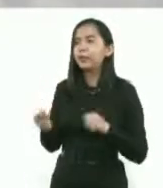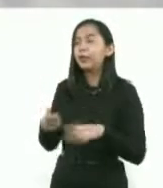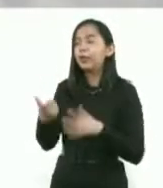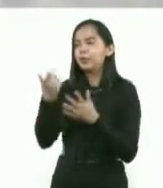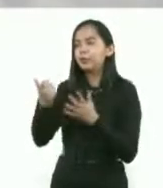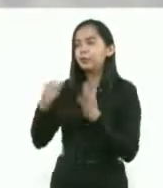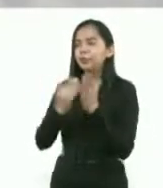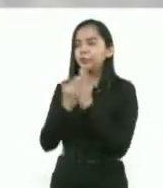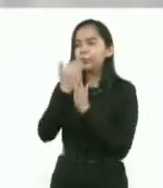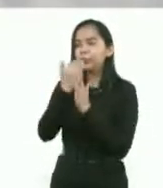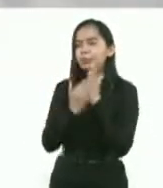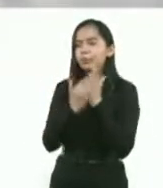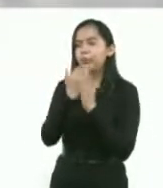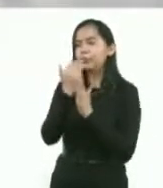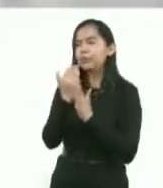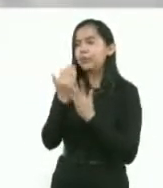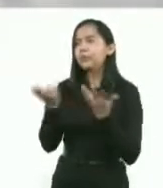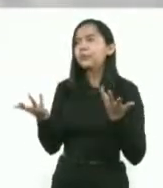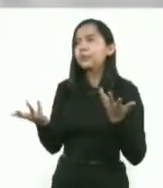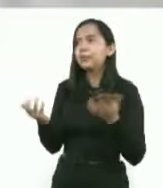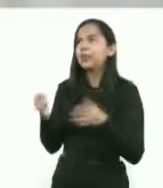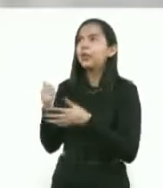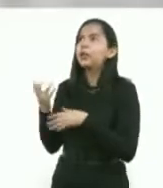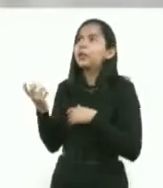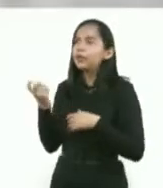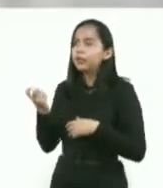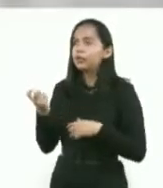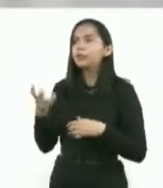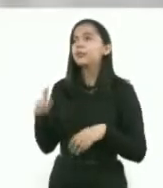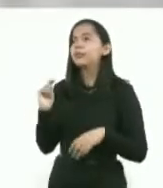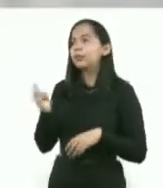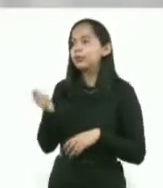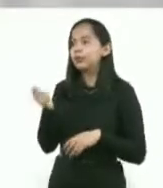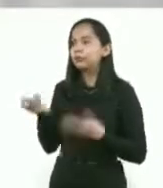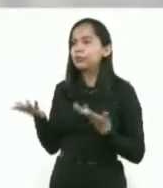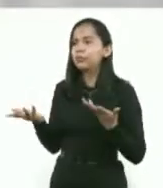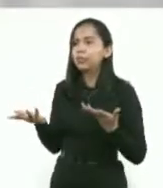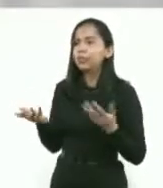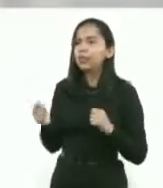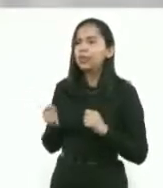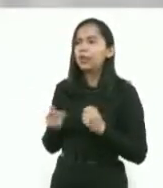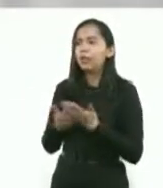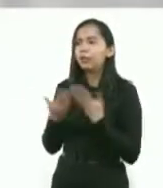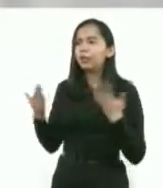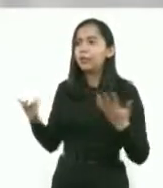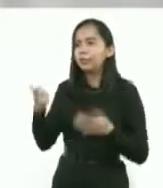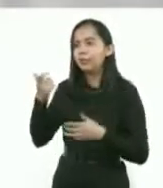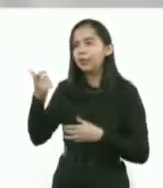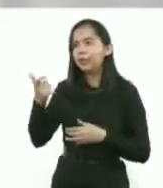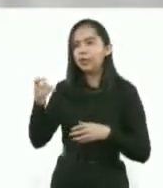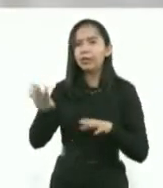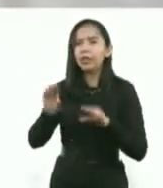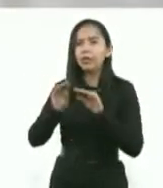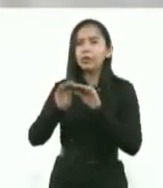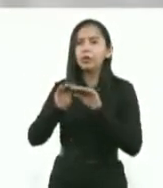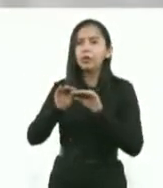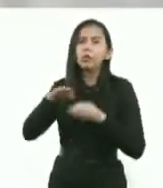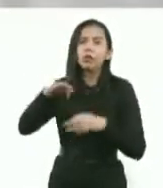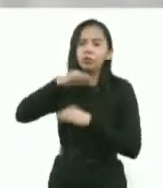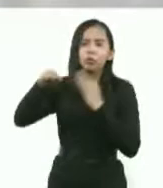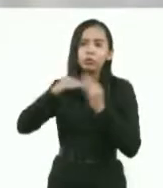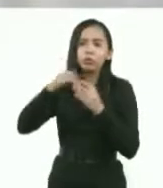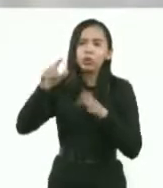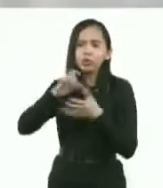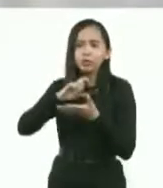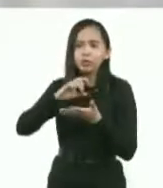precios de los combustibles te da como consecuencia estabilidad en los precios de todo lo demás. No